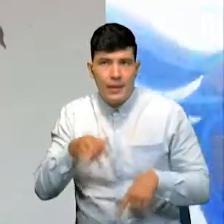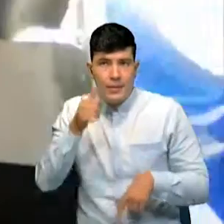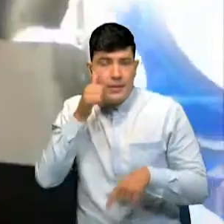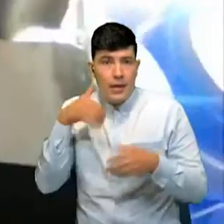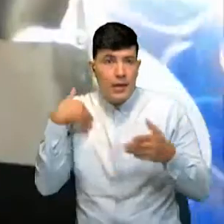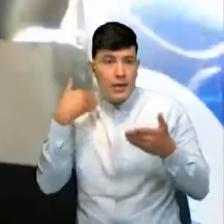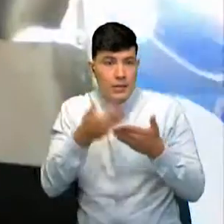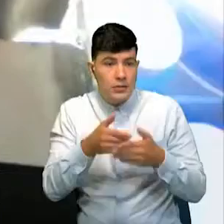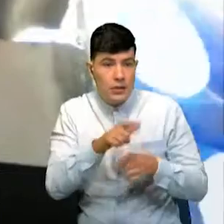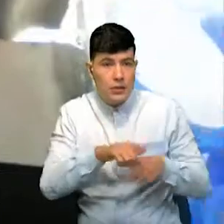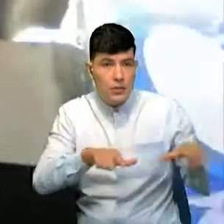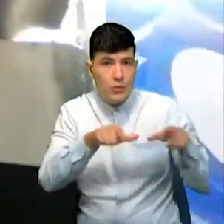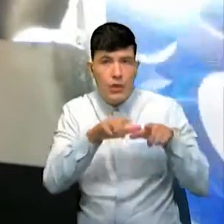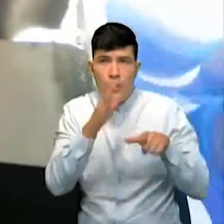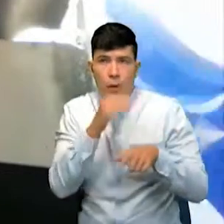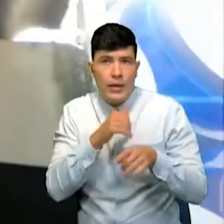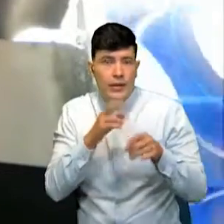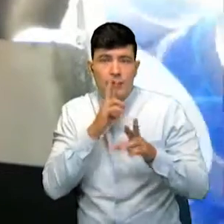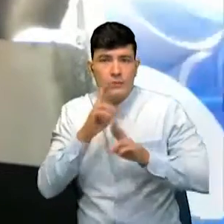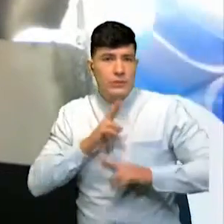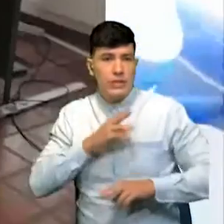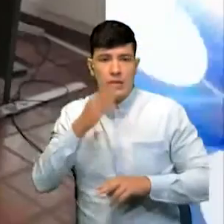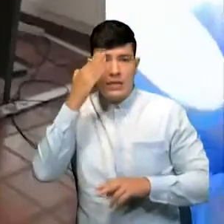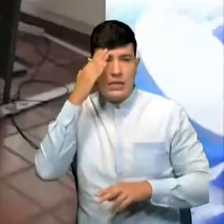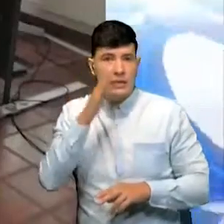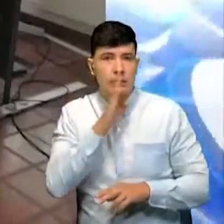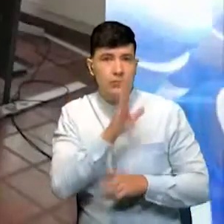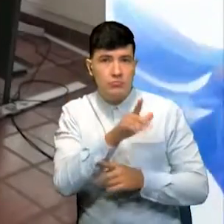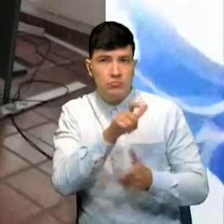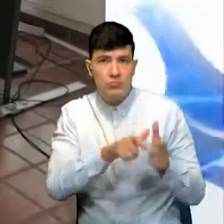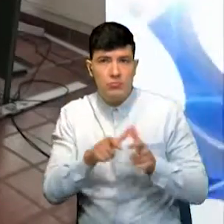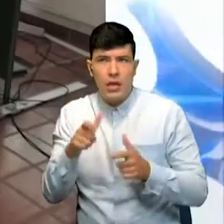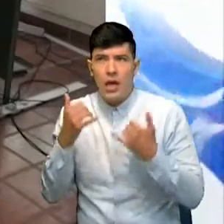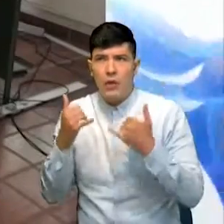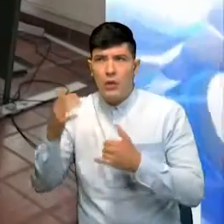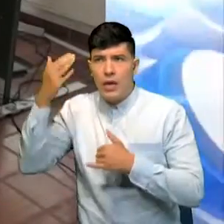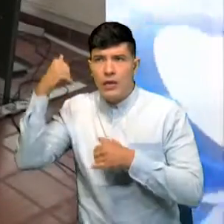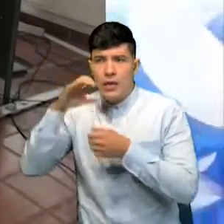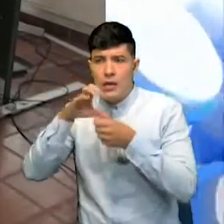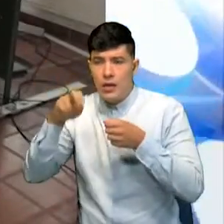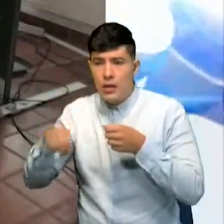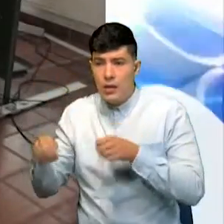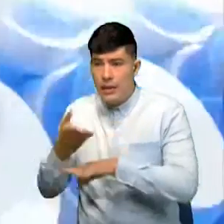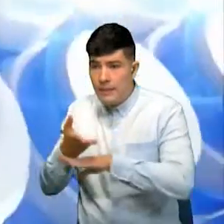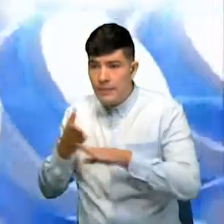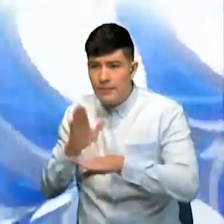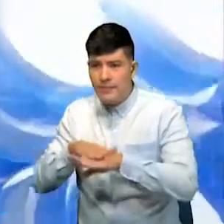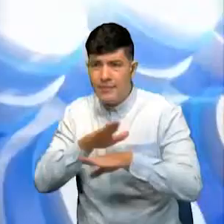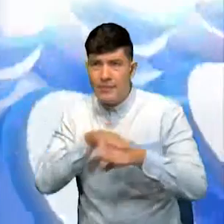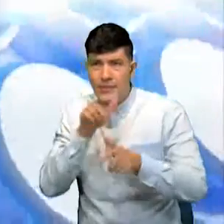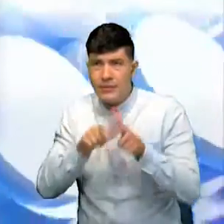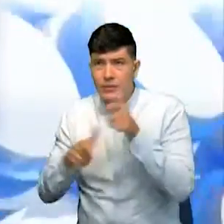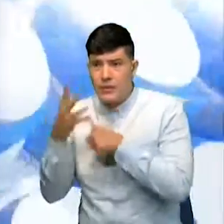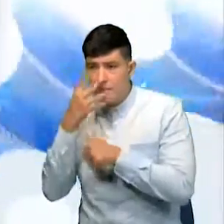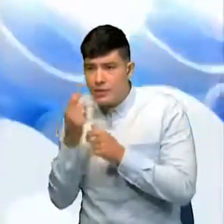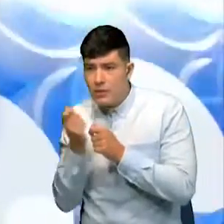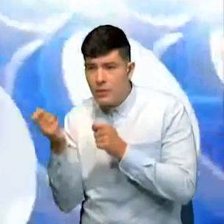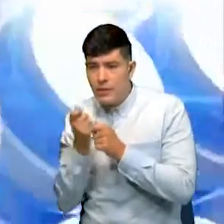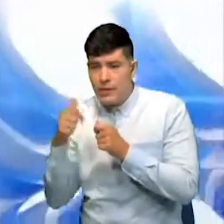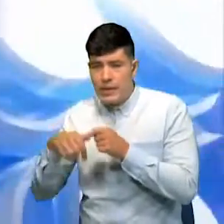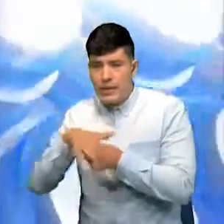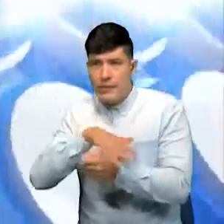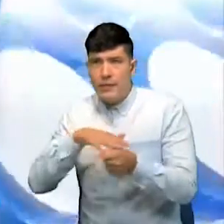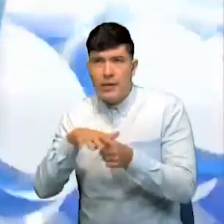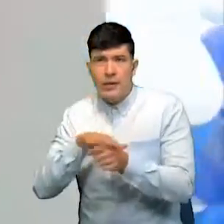que a la fecha exista respuesta por parte de las autoridades los clamores de la ciudadanía que advertían sobre la presencia de malandros en las inmediaciones del barrio